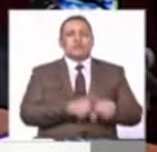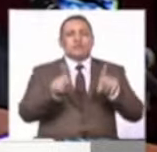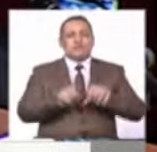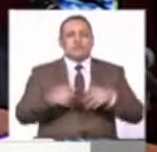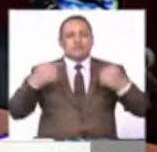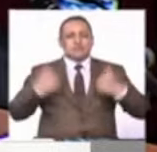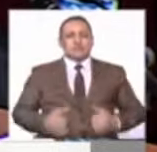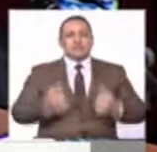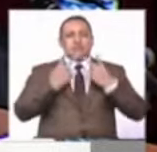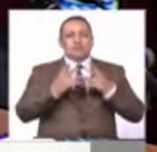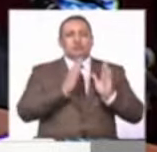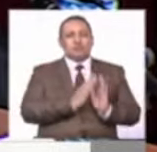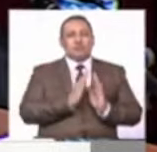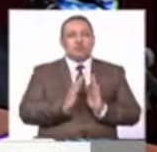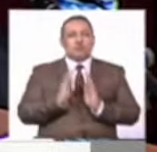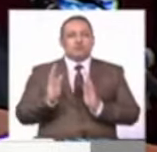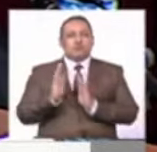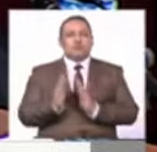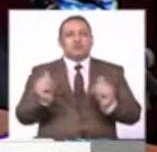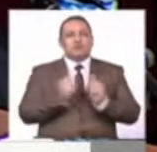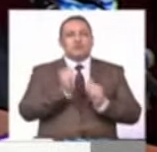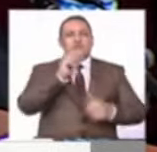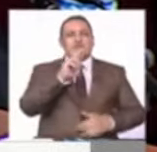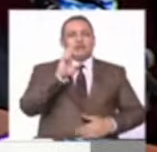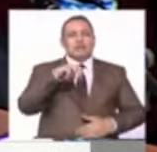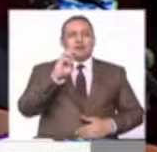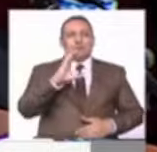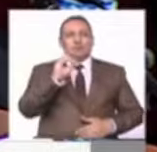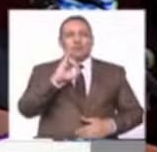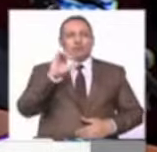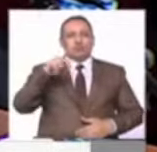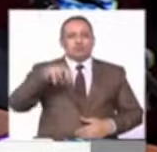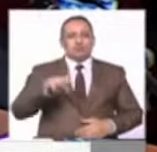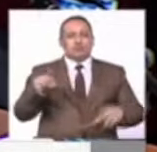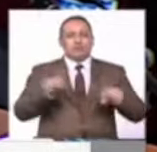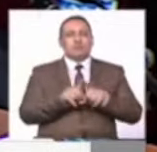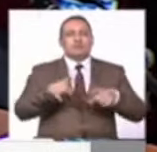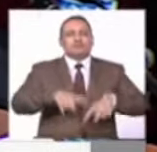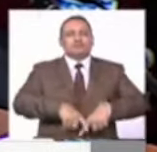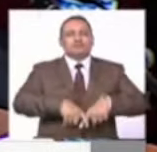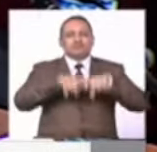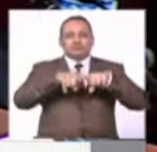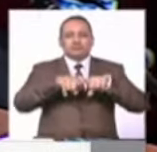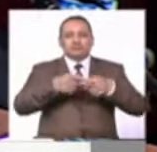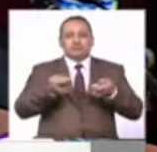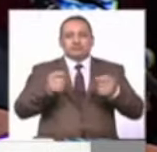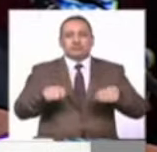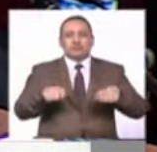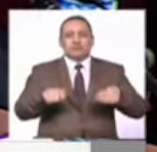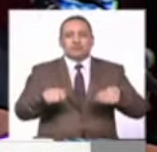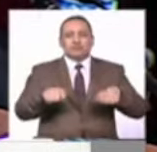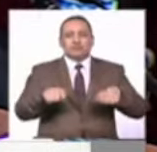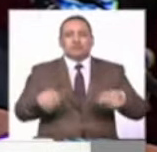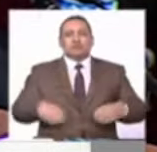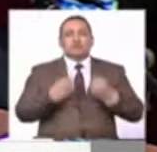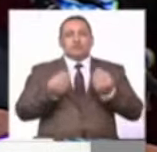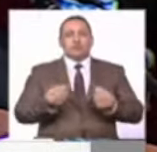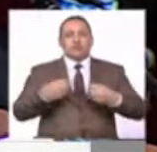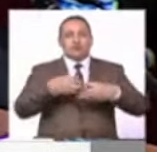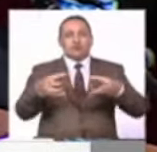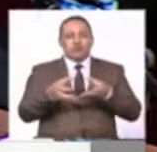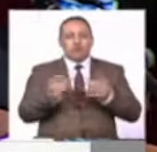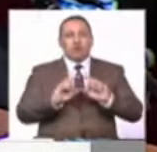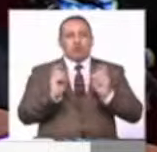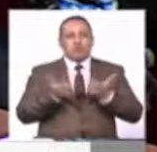objeto de un procedimiento de remoción que ha quedado en suspenso y donde los integrantes de la